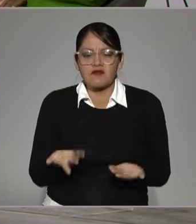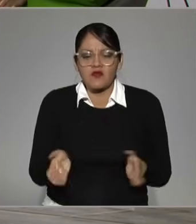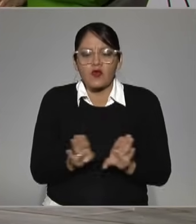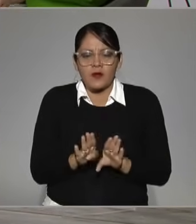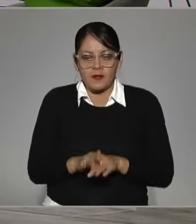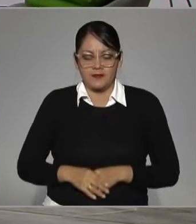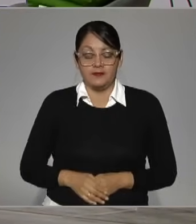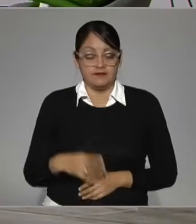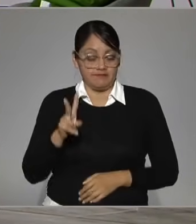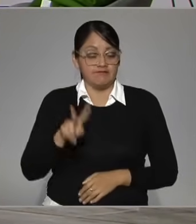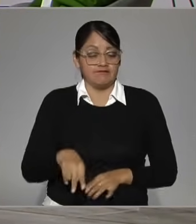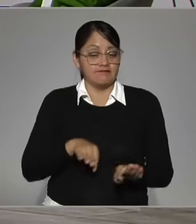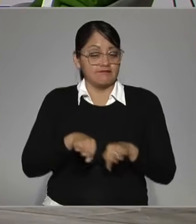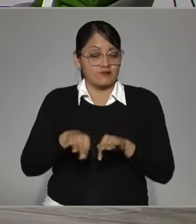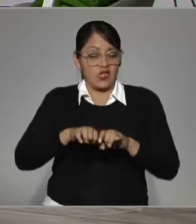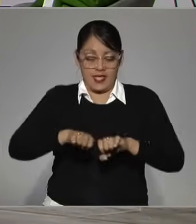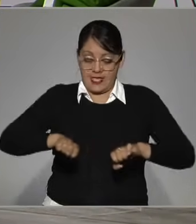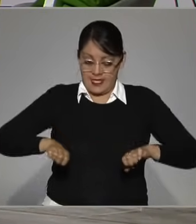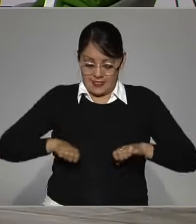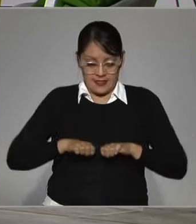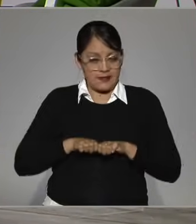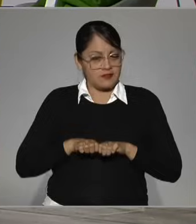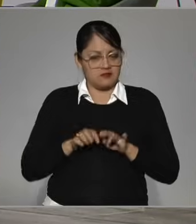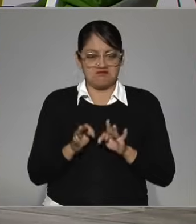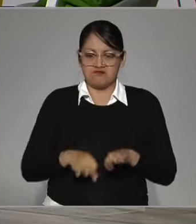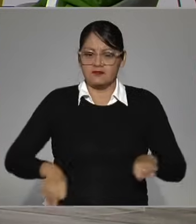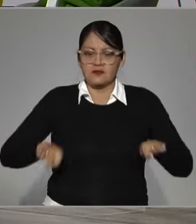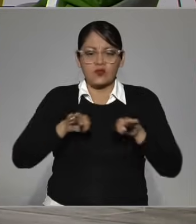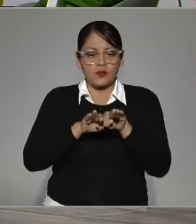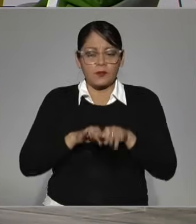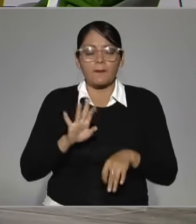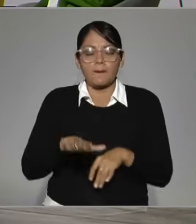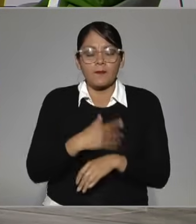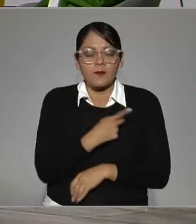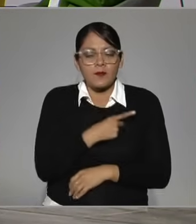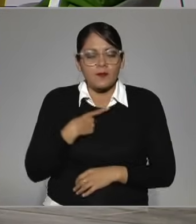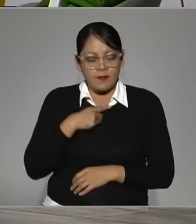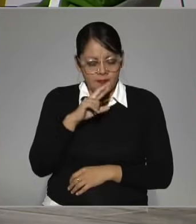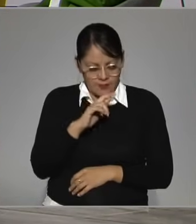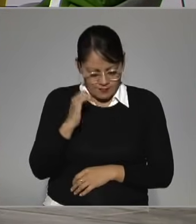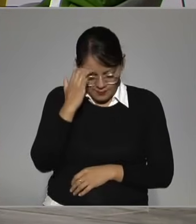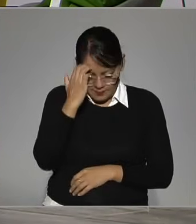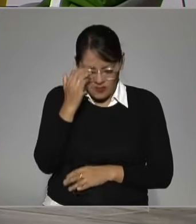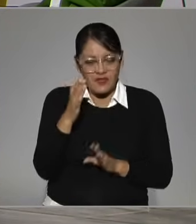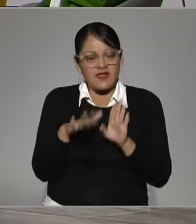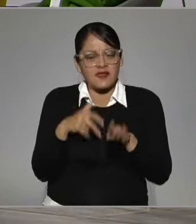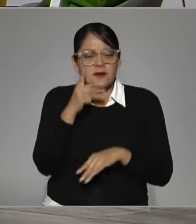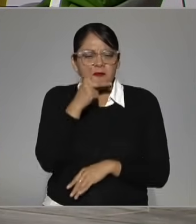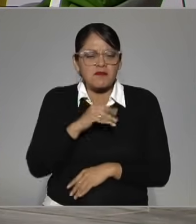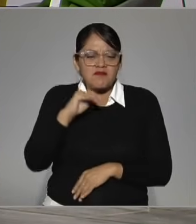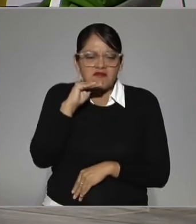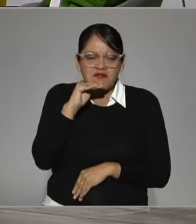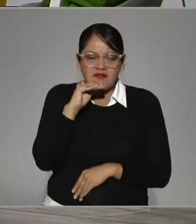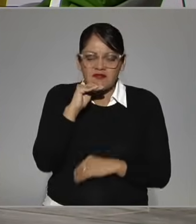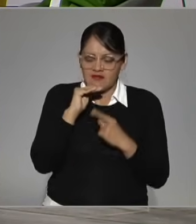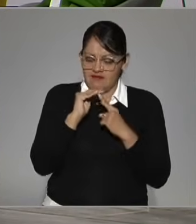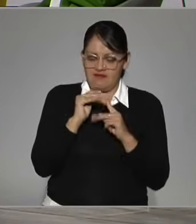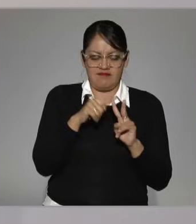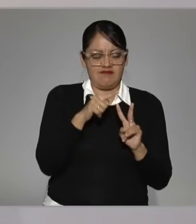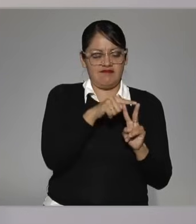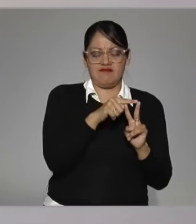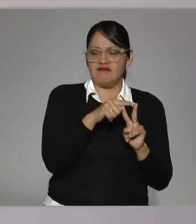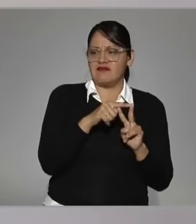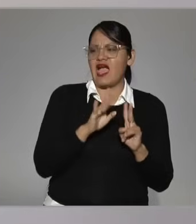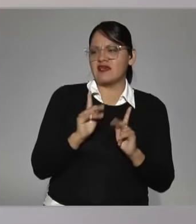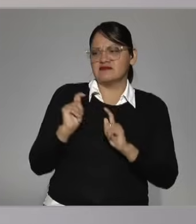bien importante en equipo, porque también, hay que reconocer que hay muchos casos en los que también los papás les dejan toda la responsabilidad a